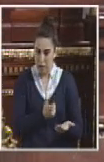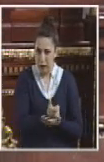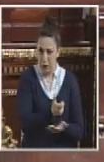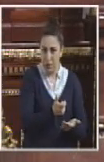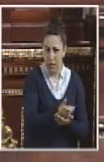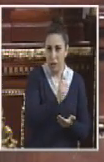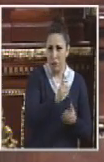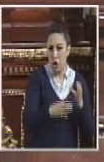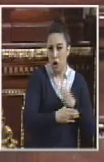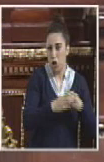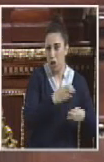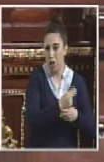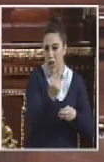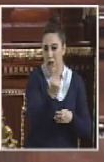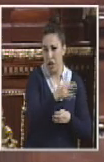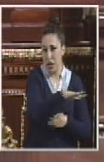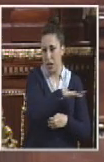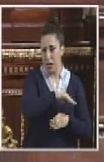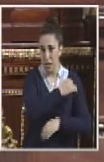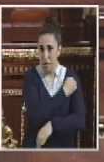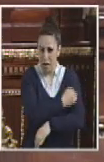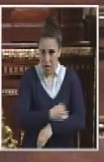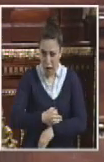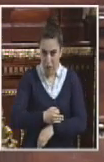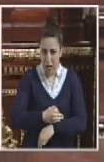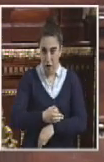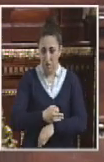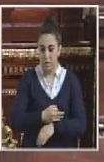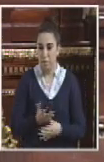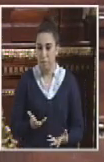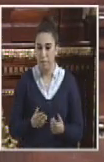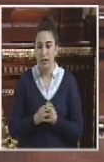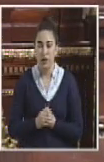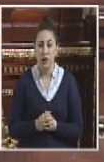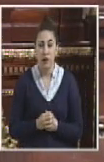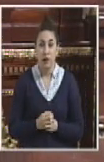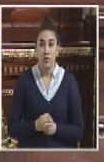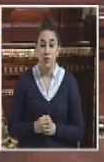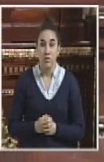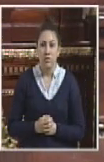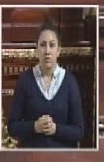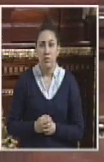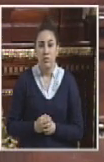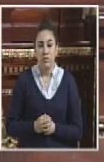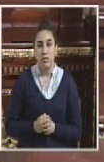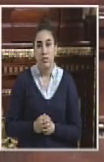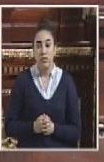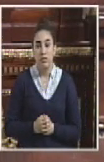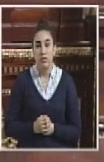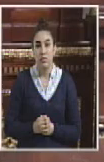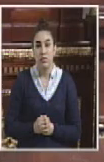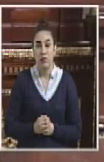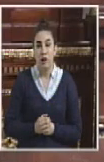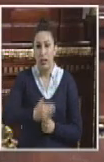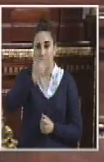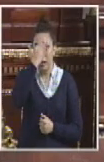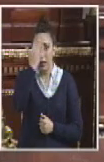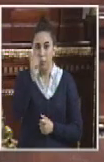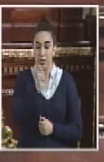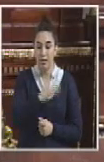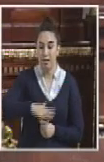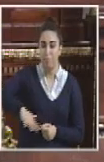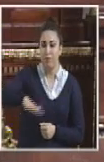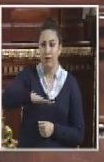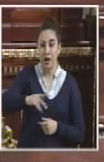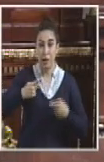necesidades personales y, en muchos casos, las de su familia. Por otra parte, de entre la población desocupada